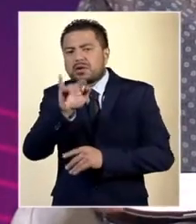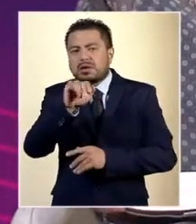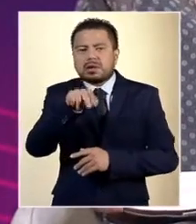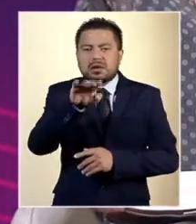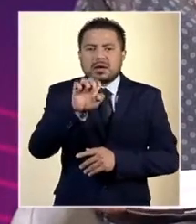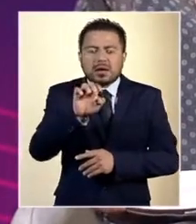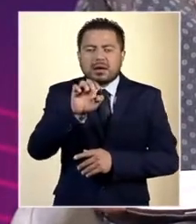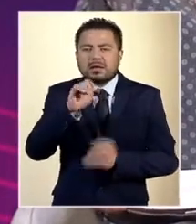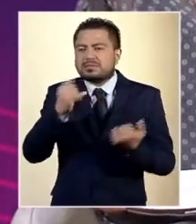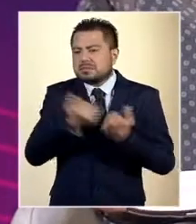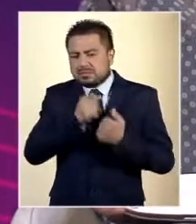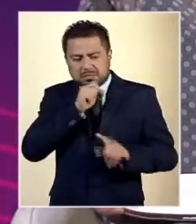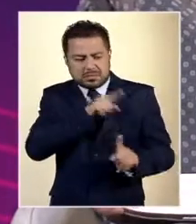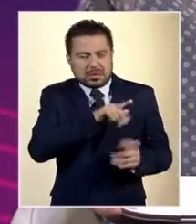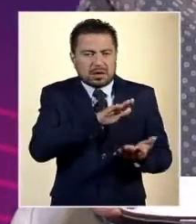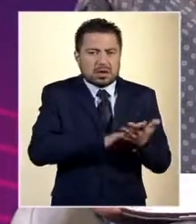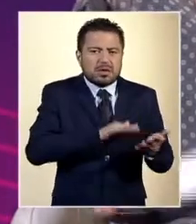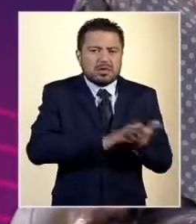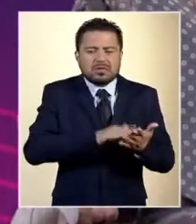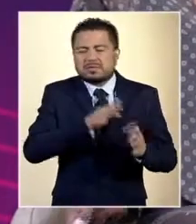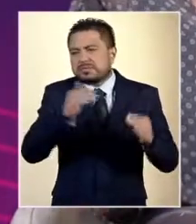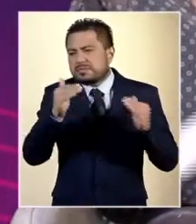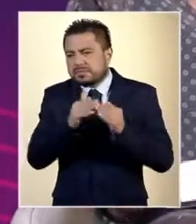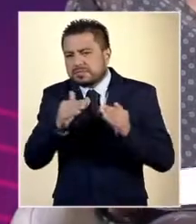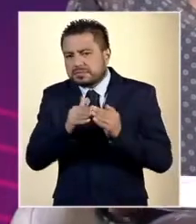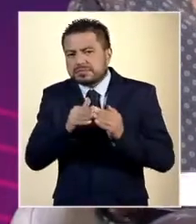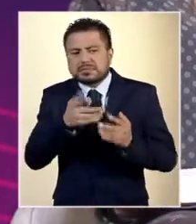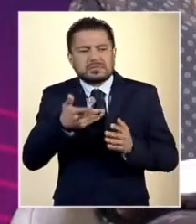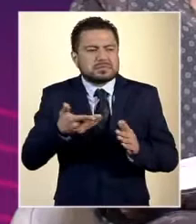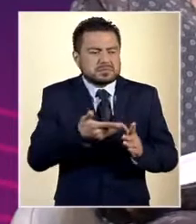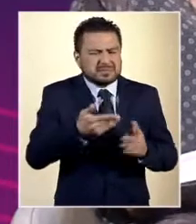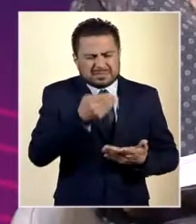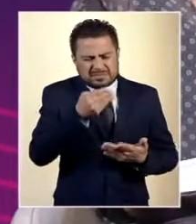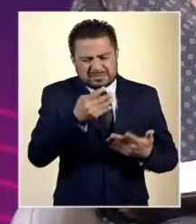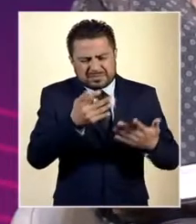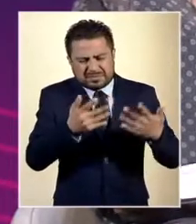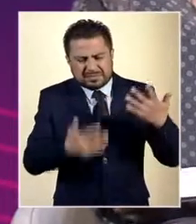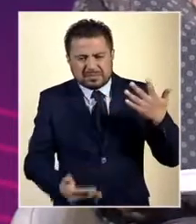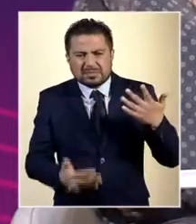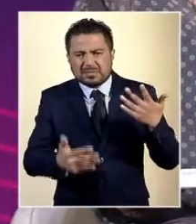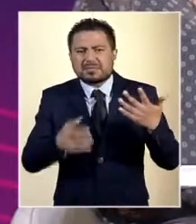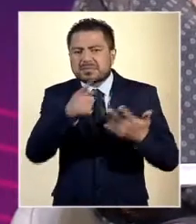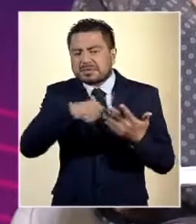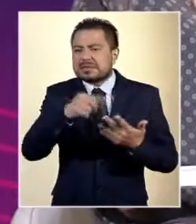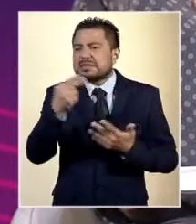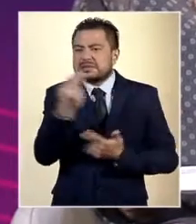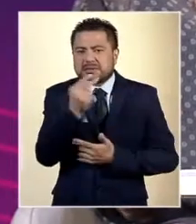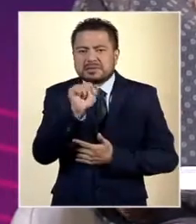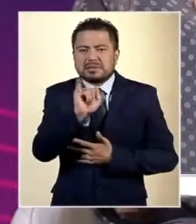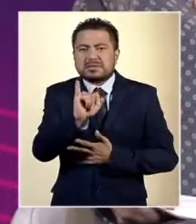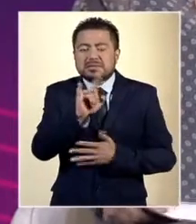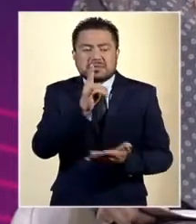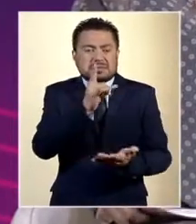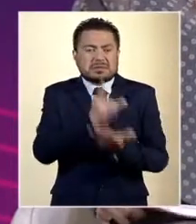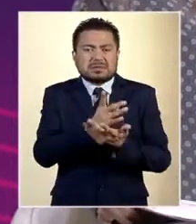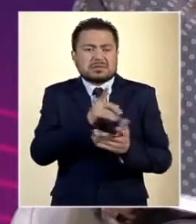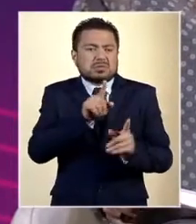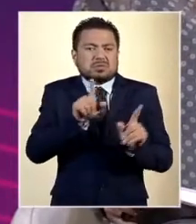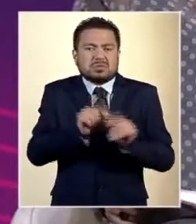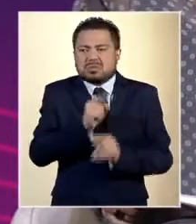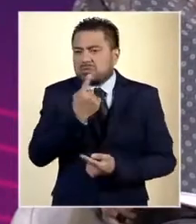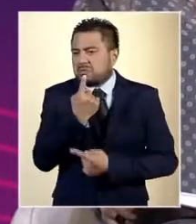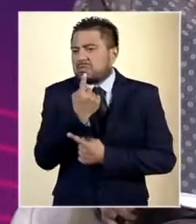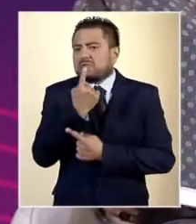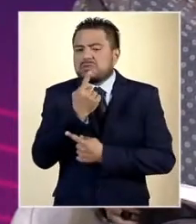INE, te van a pedir tu comprobante de domicilio, te van a pedir un montón de requisitos que vas a necesitar. Y nada más contando con uno,